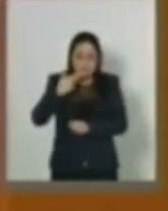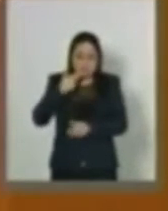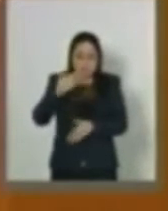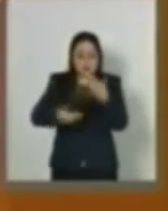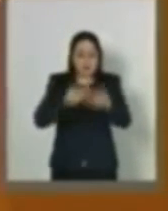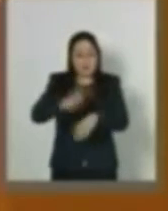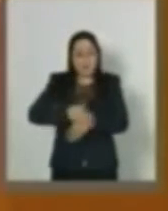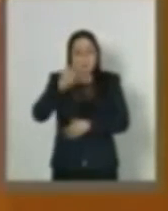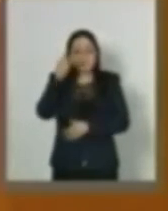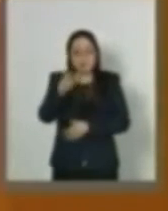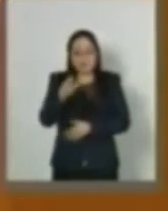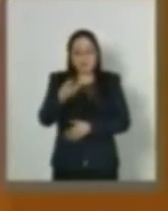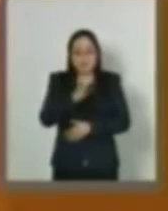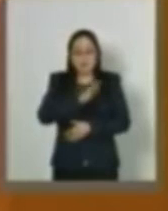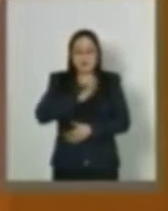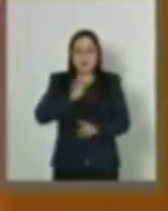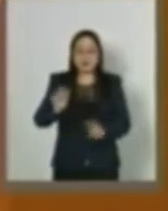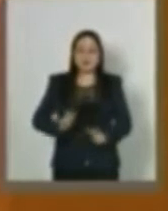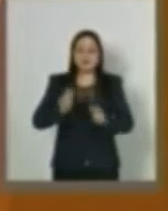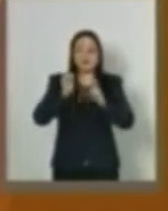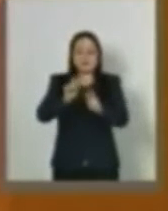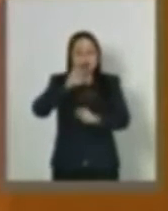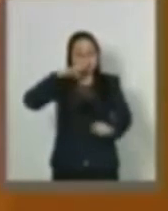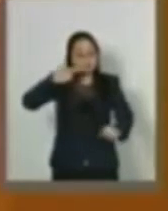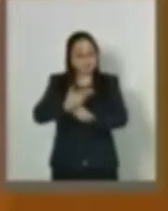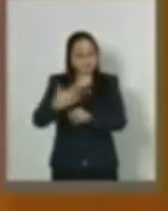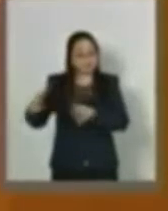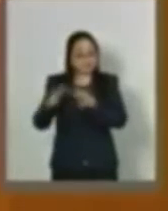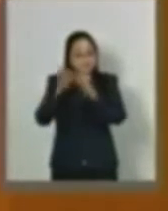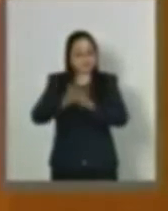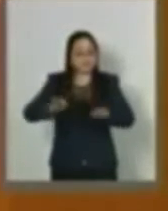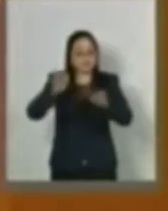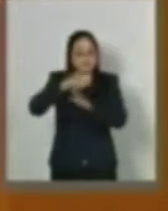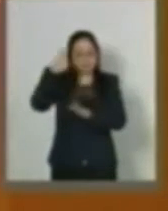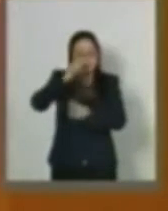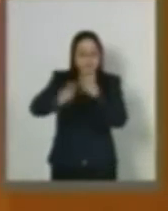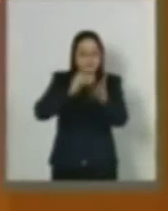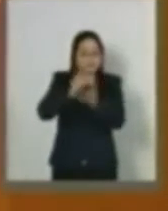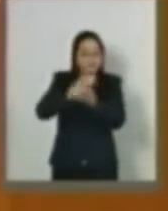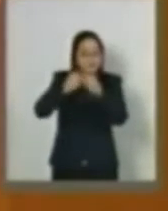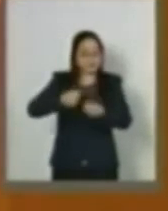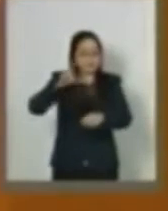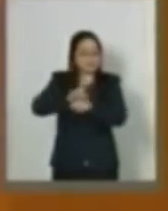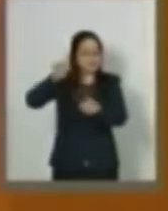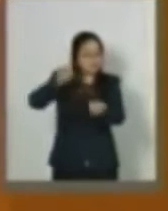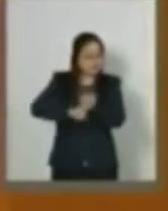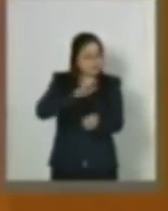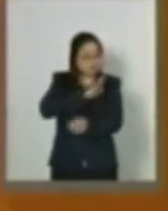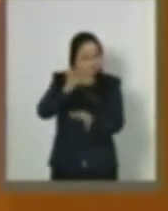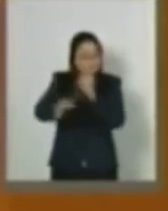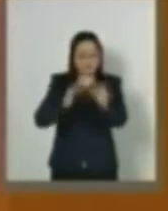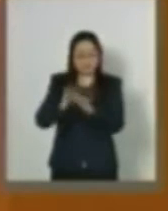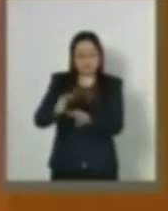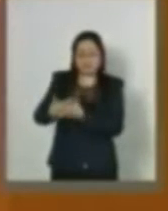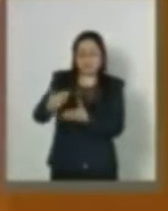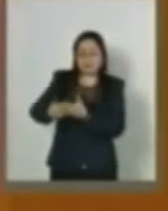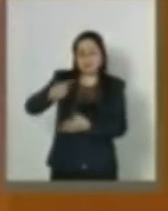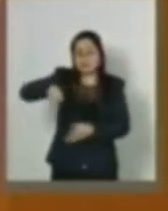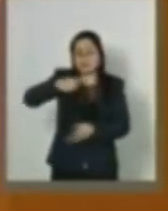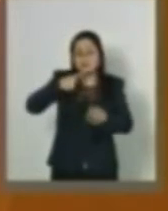que aseguran es violatoria a los derechos humanos, pues que todo vaya encaminado, aseguraron, a que pues se vaya a avalar en